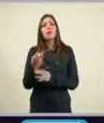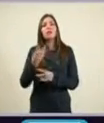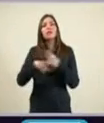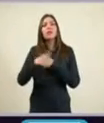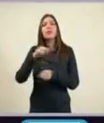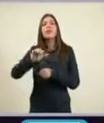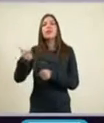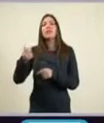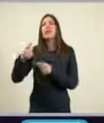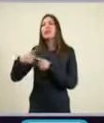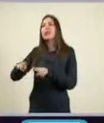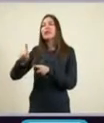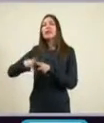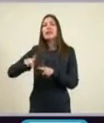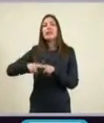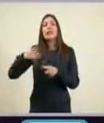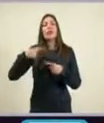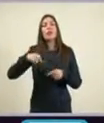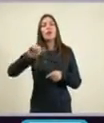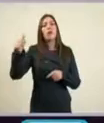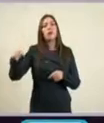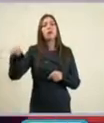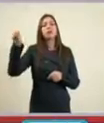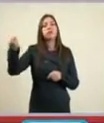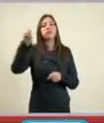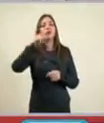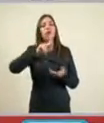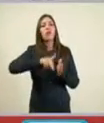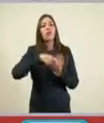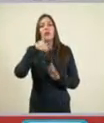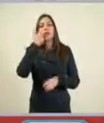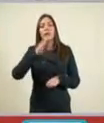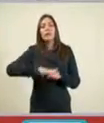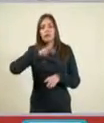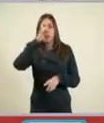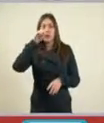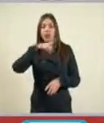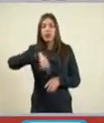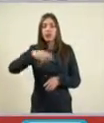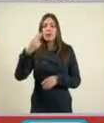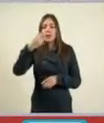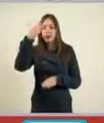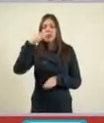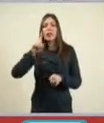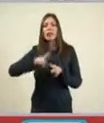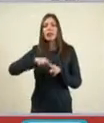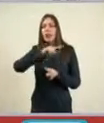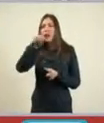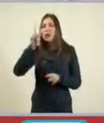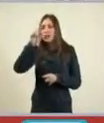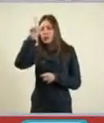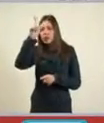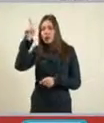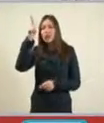Entonces, detectar cuáles son los sujetos, las personas más violentas, y trabajar directamente con